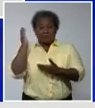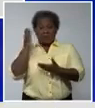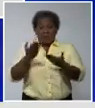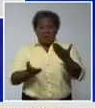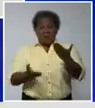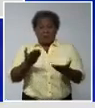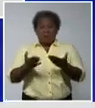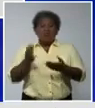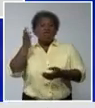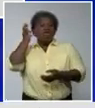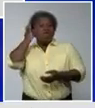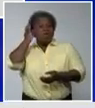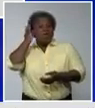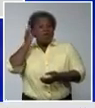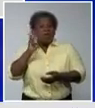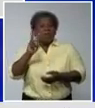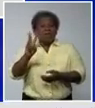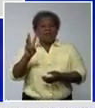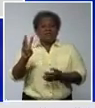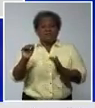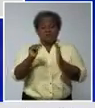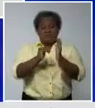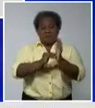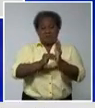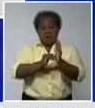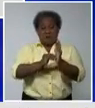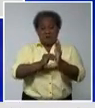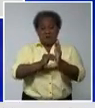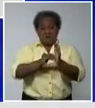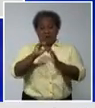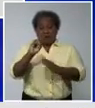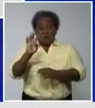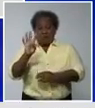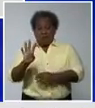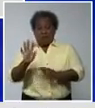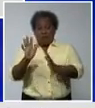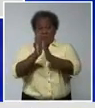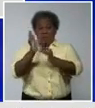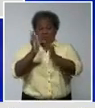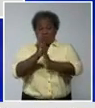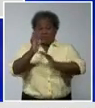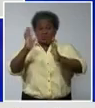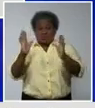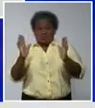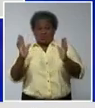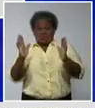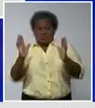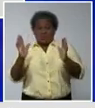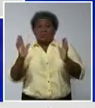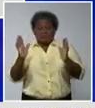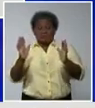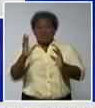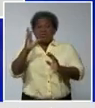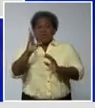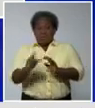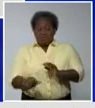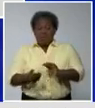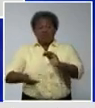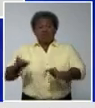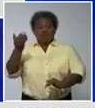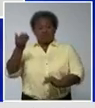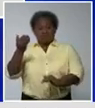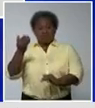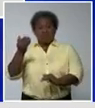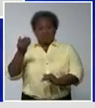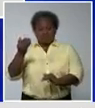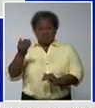que fue de 23.004 en todo el mes, pues indiscutiblemente es una cifra elevada la